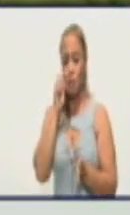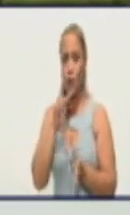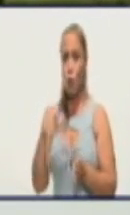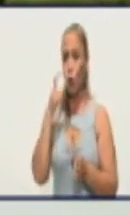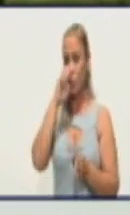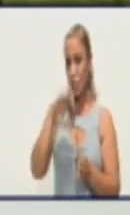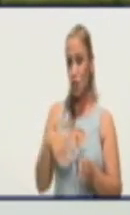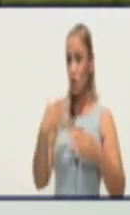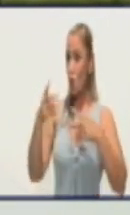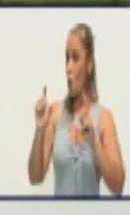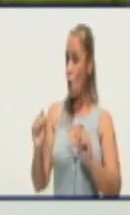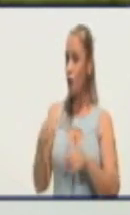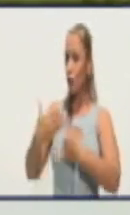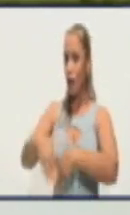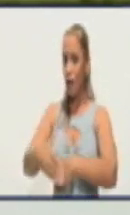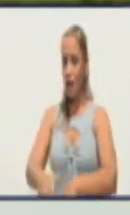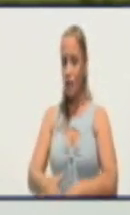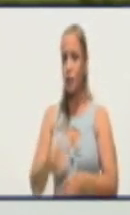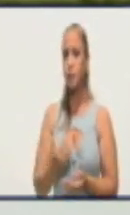calles. Sí,